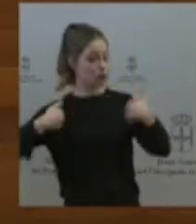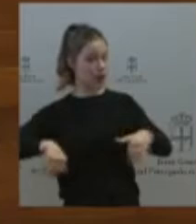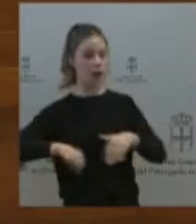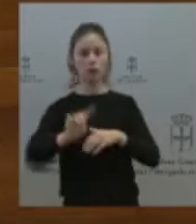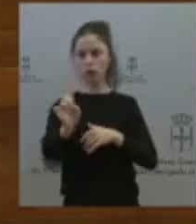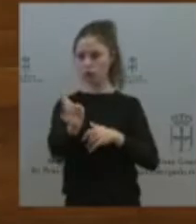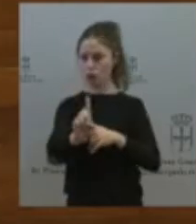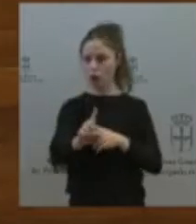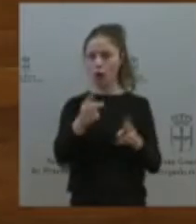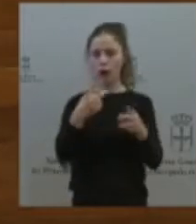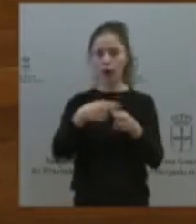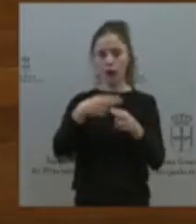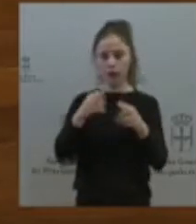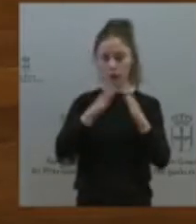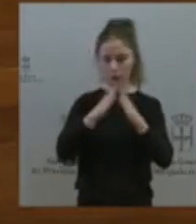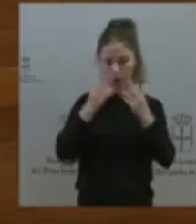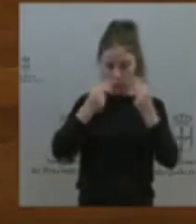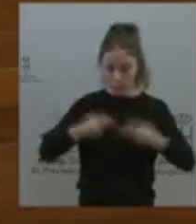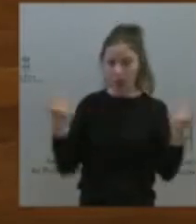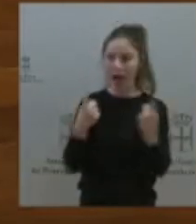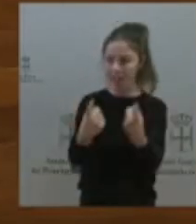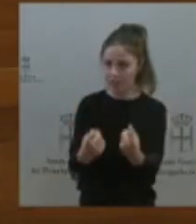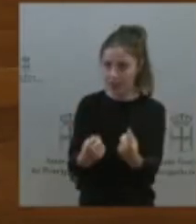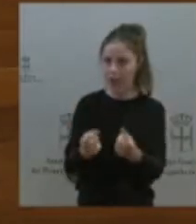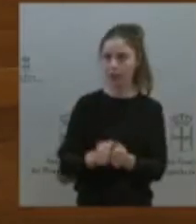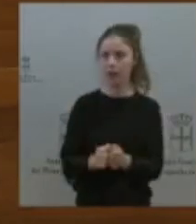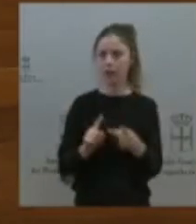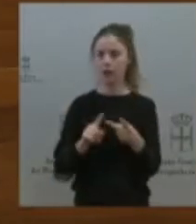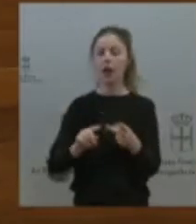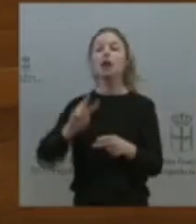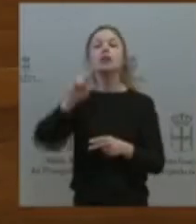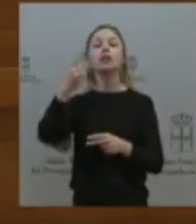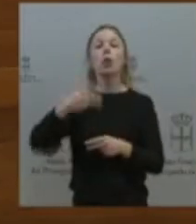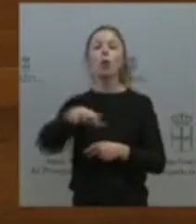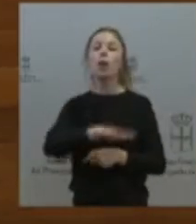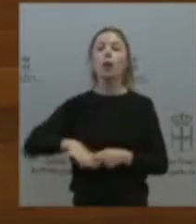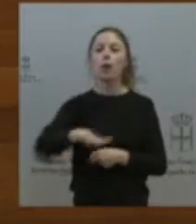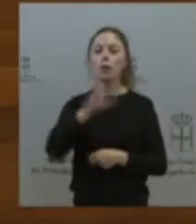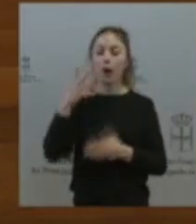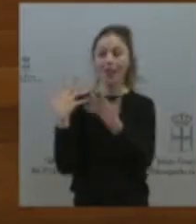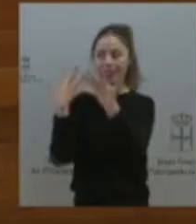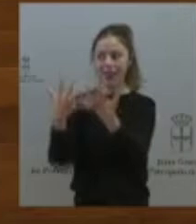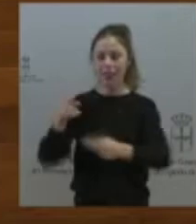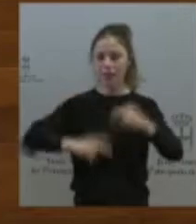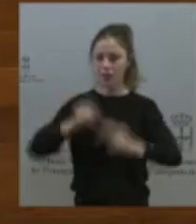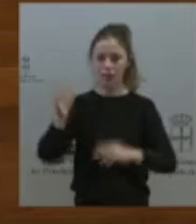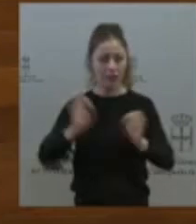dice, tenemos el segundo parque de vivienda pública de España. Ya, pero llevamos 10 años sin construir apenas vivienda pública, 100 viviendas en 10 años. Y, por lo